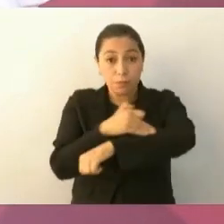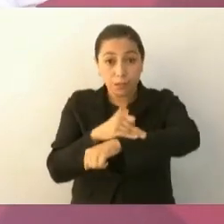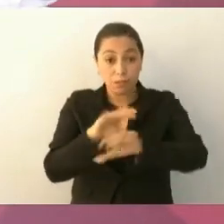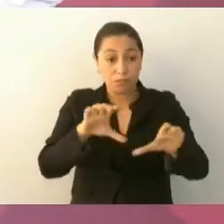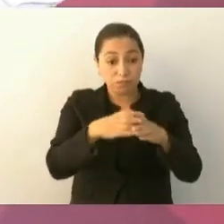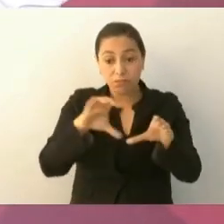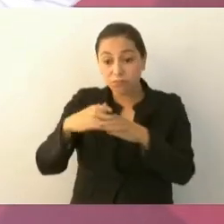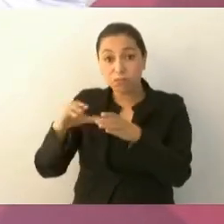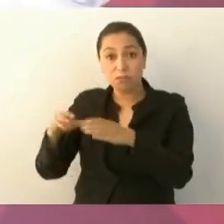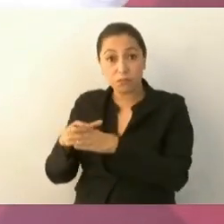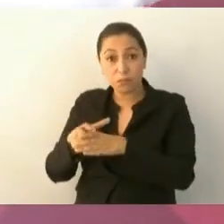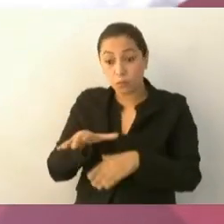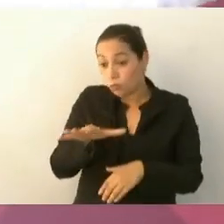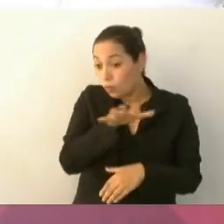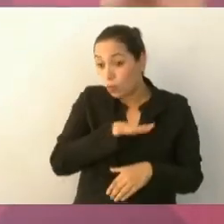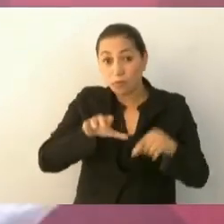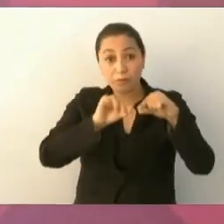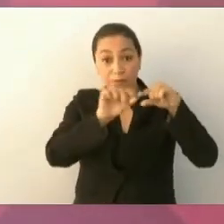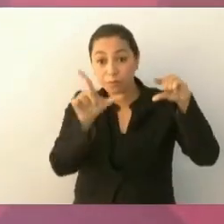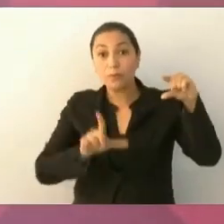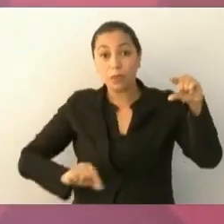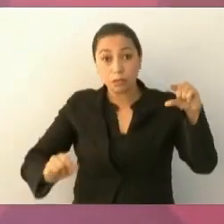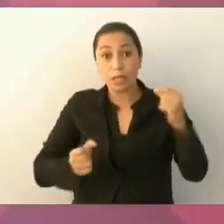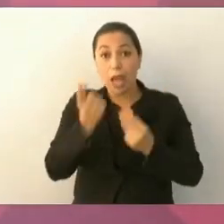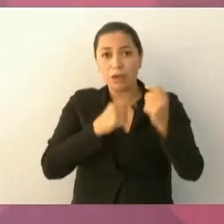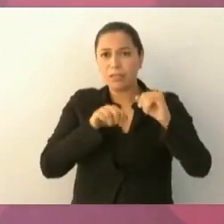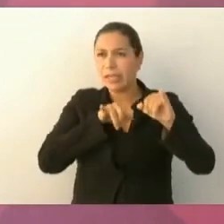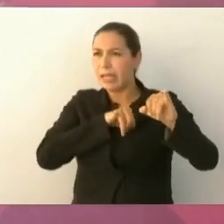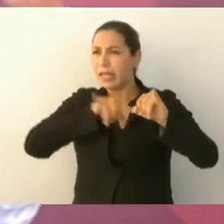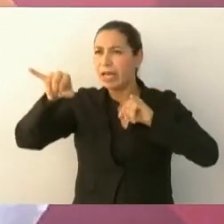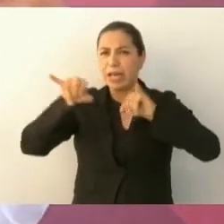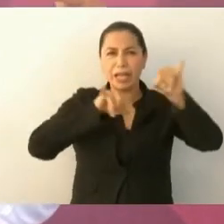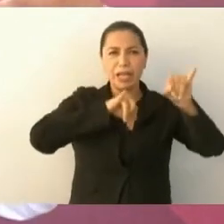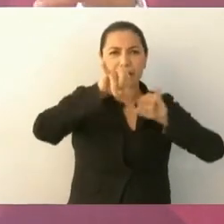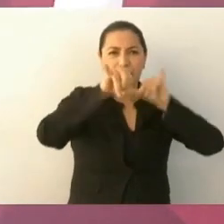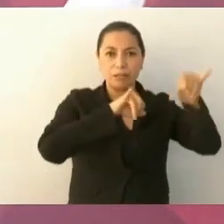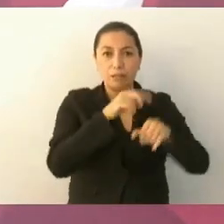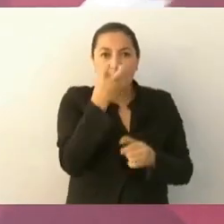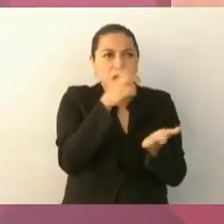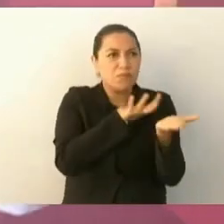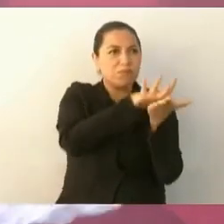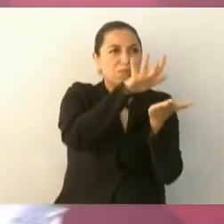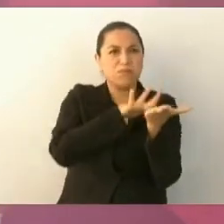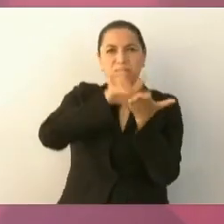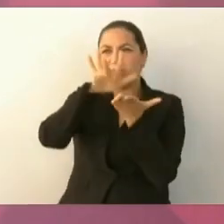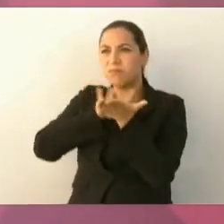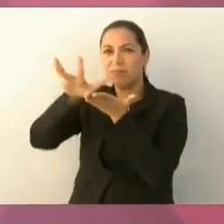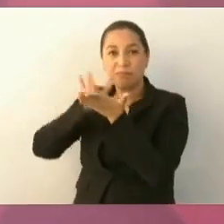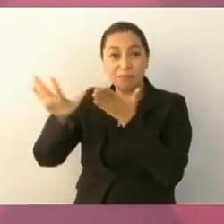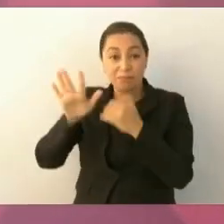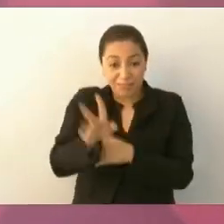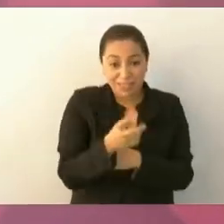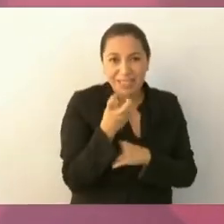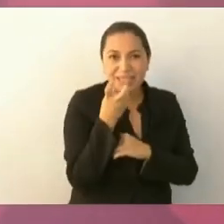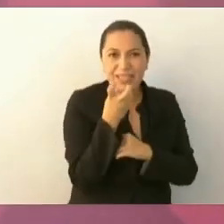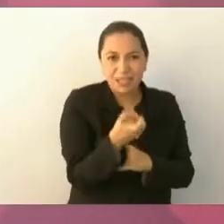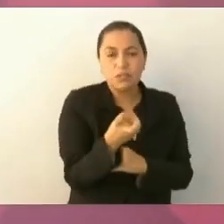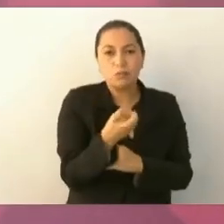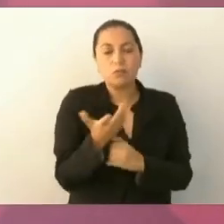de todo el país hasta de los más apartados. Es más, es ahí donde se